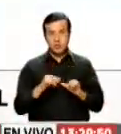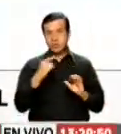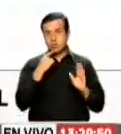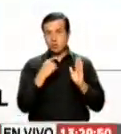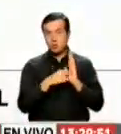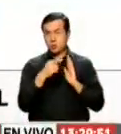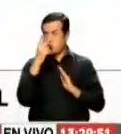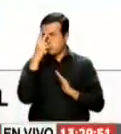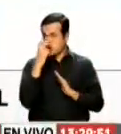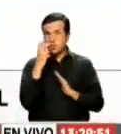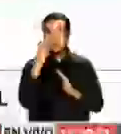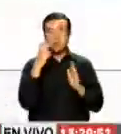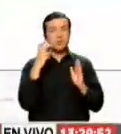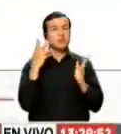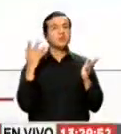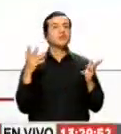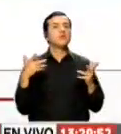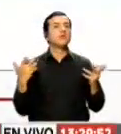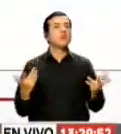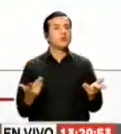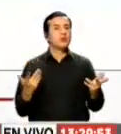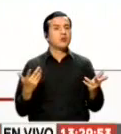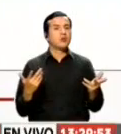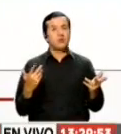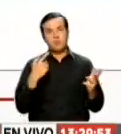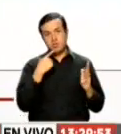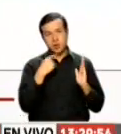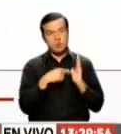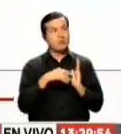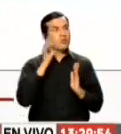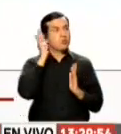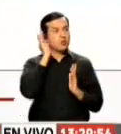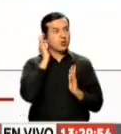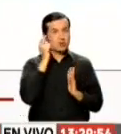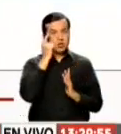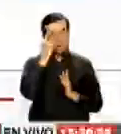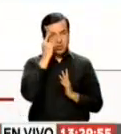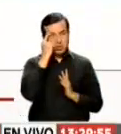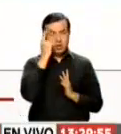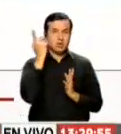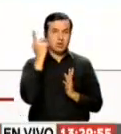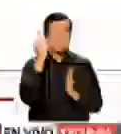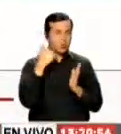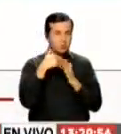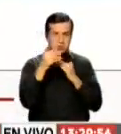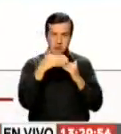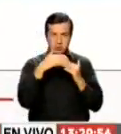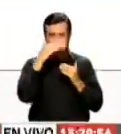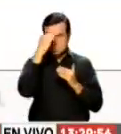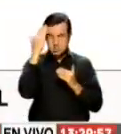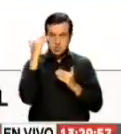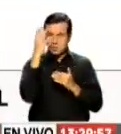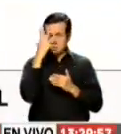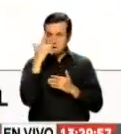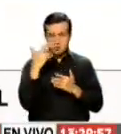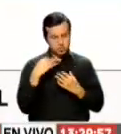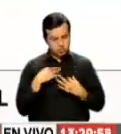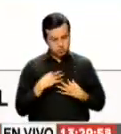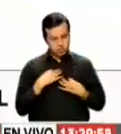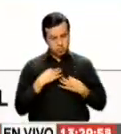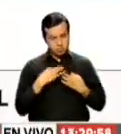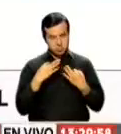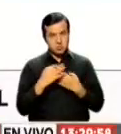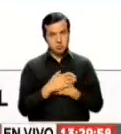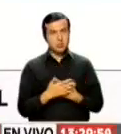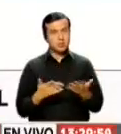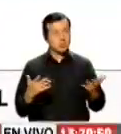ser ciegos o ciegas no dejamos, en el caso de las mujeres, ser coquetas, ser vanidosas, de pensar y de querer estar a la moda, porque